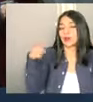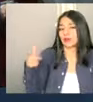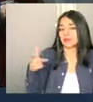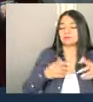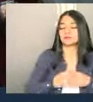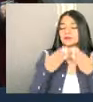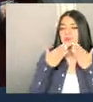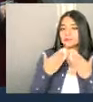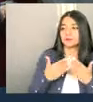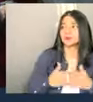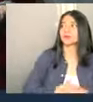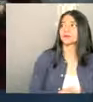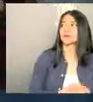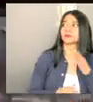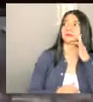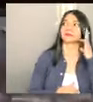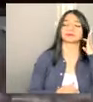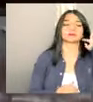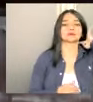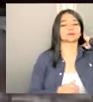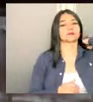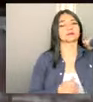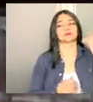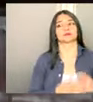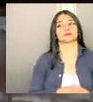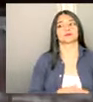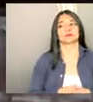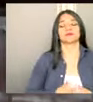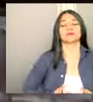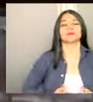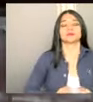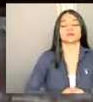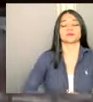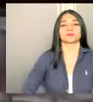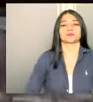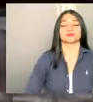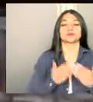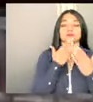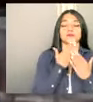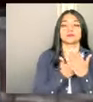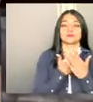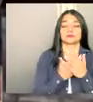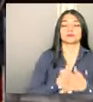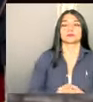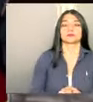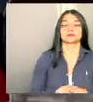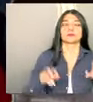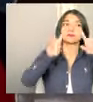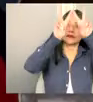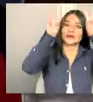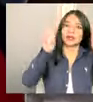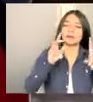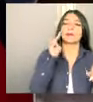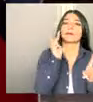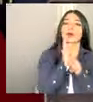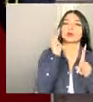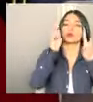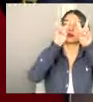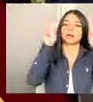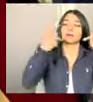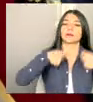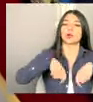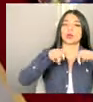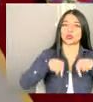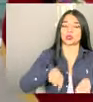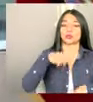consejo? Gracias. Bueno, muchas gracias. Empezaré diciendo que el tema de las contrataciones son